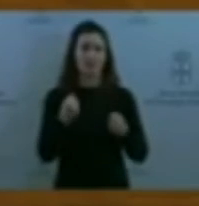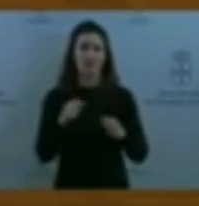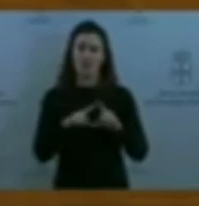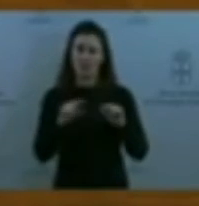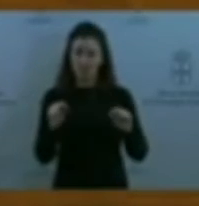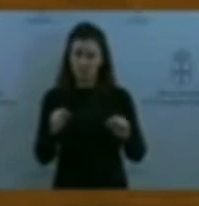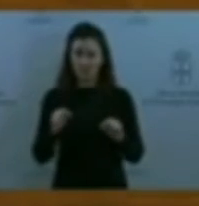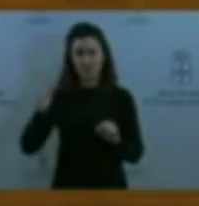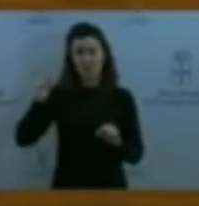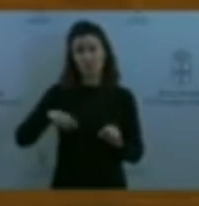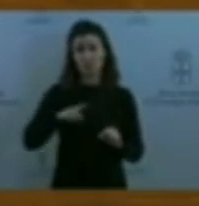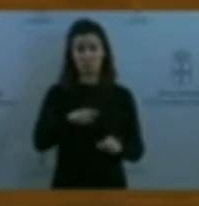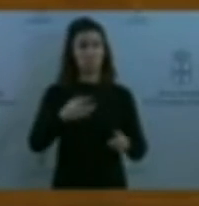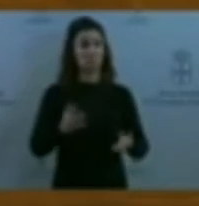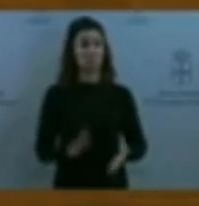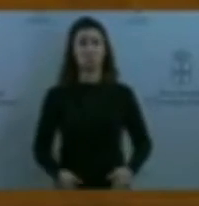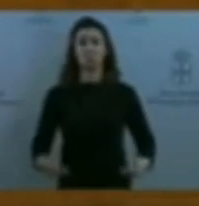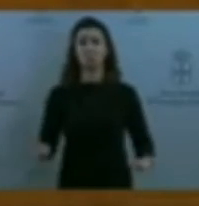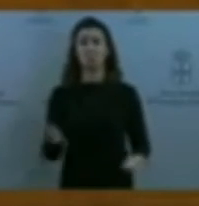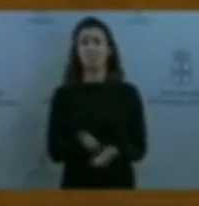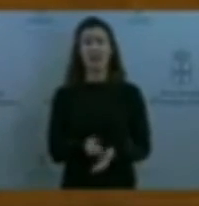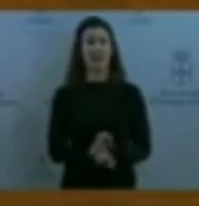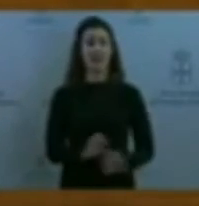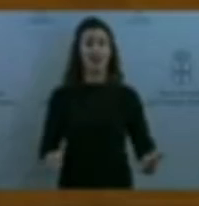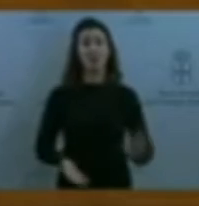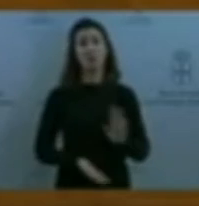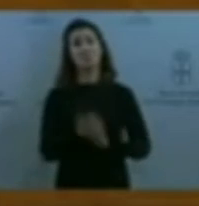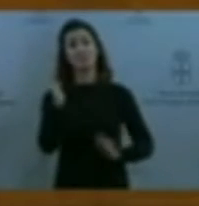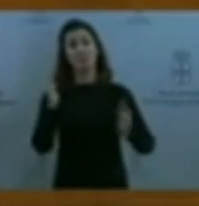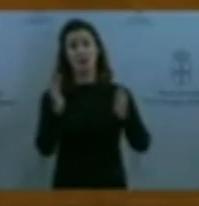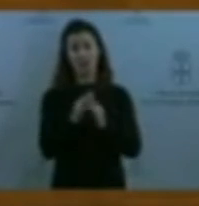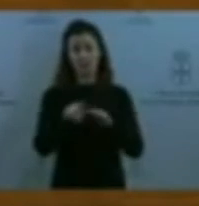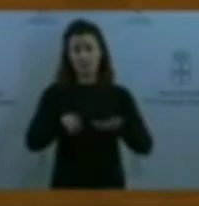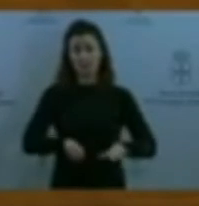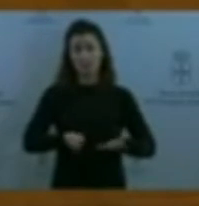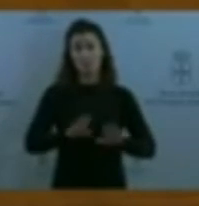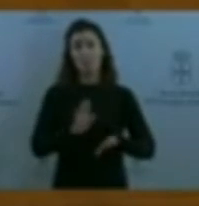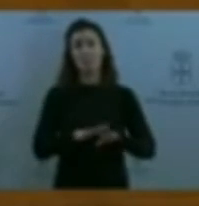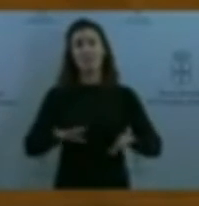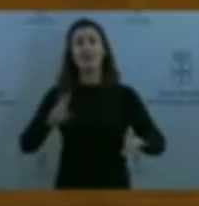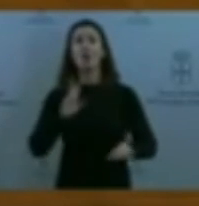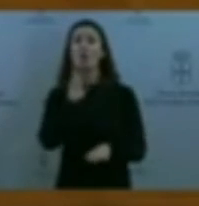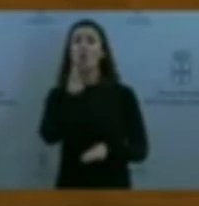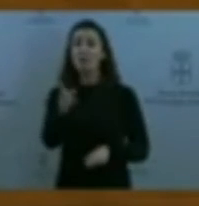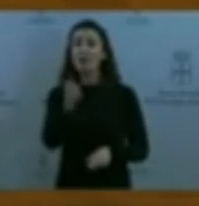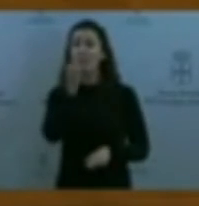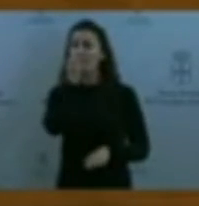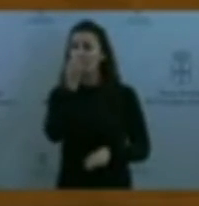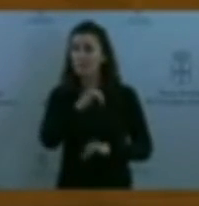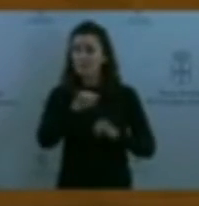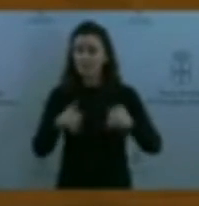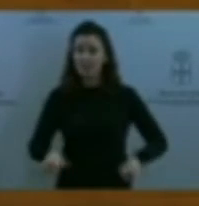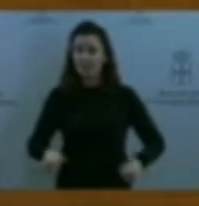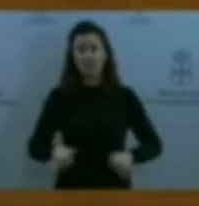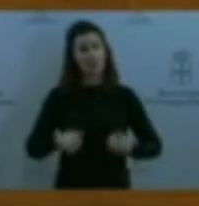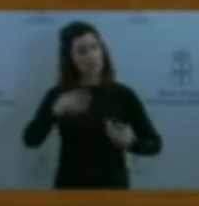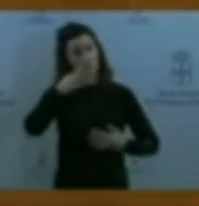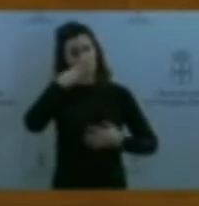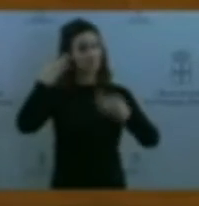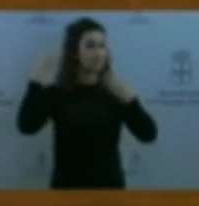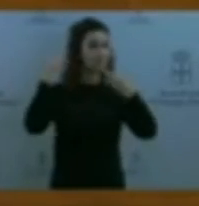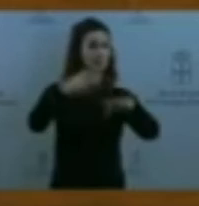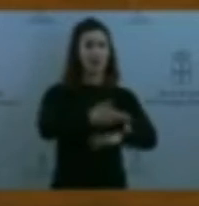irá a su casa en 6 meses a disfrutar de su retiro y nos dejará a los demás que paguemos las consecuencias. O, si no es así, ¿es que